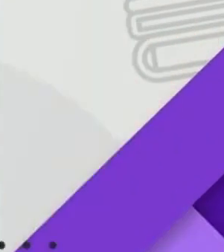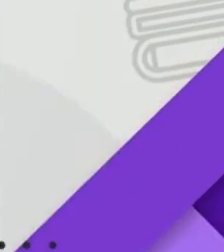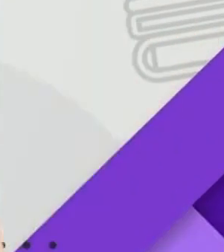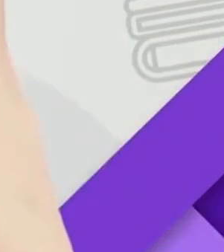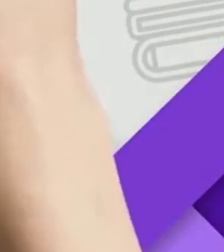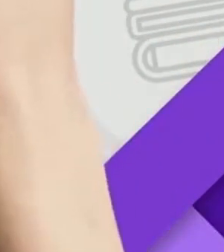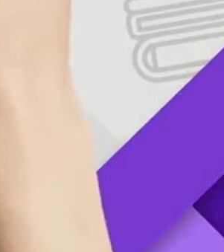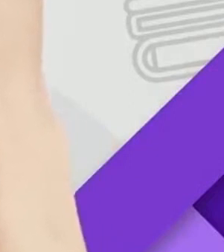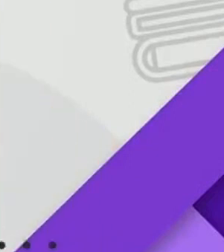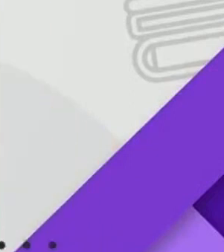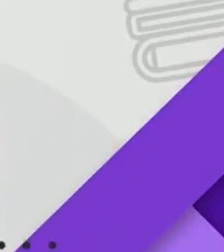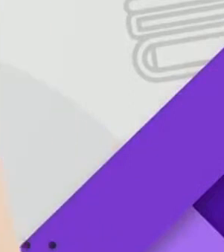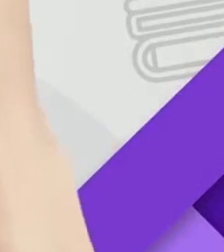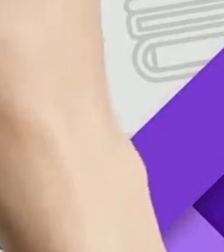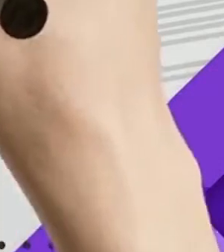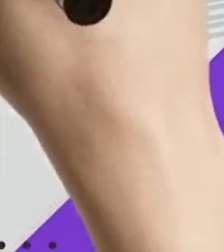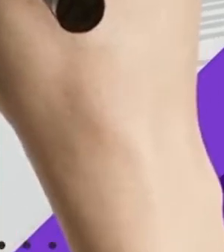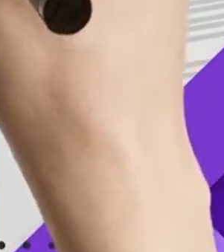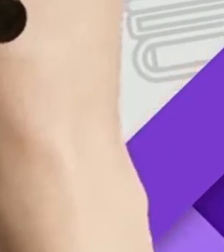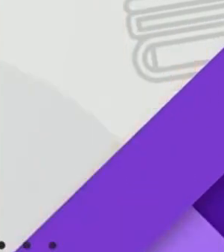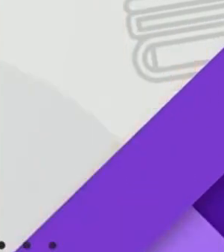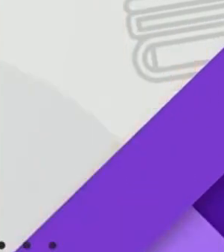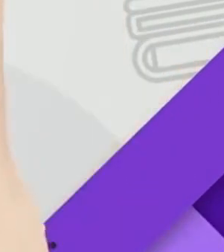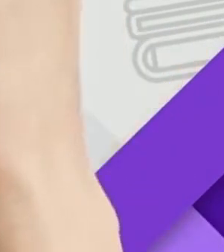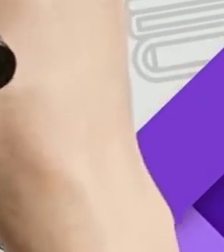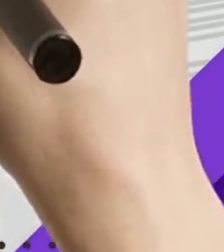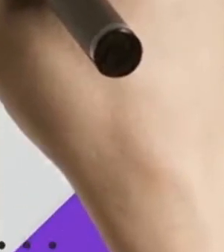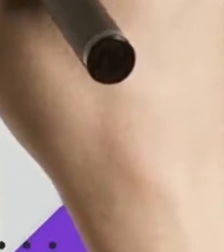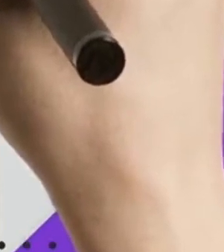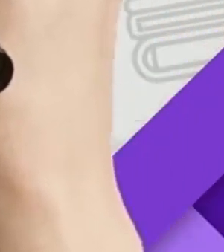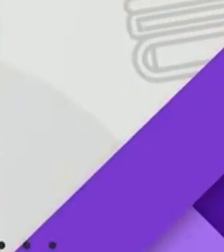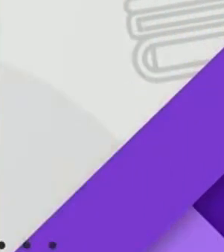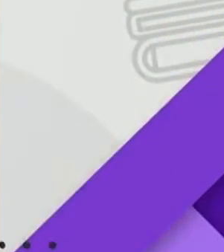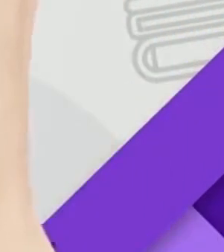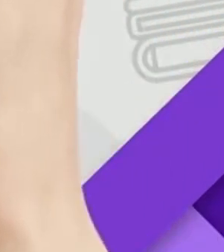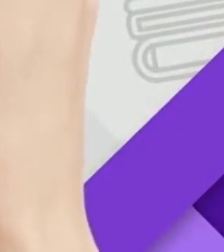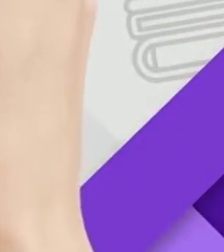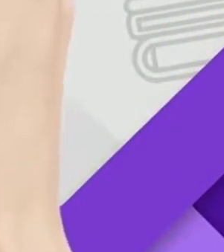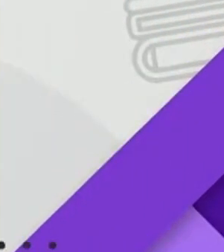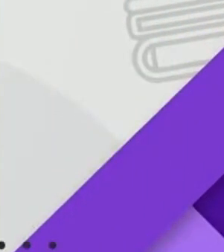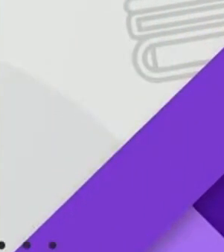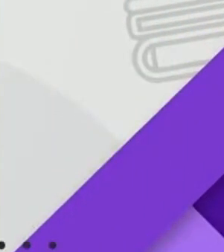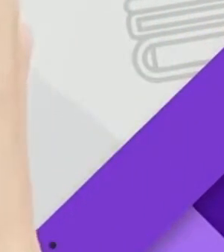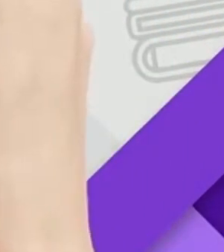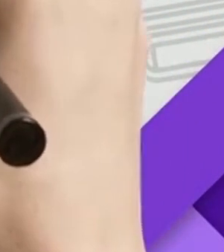¿Cómo pueden hacer los gobiernos para actuar a favor de la paz y la convivencia armónica?